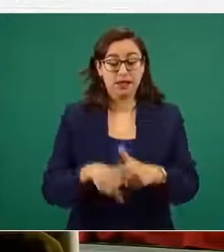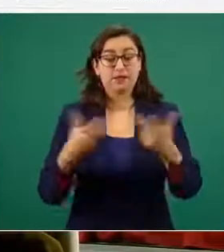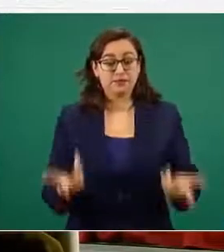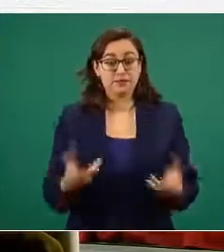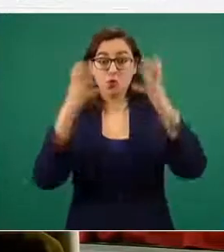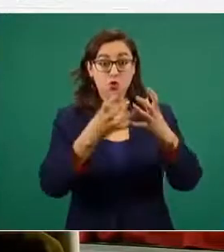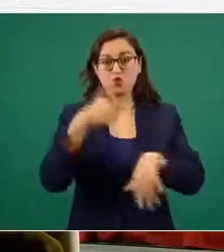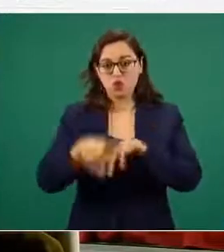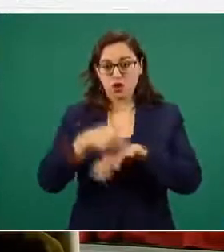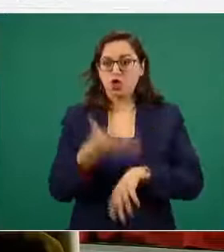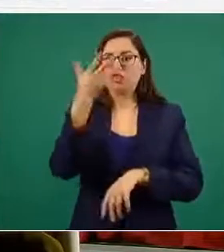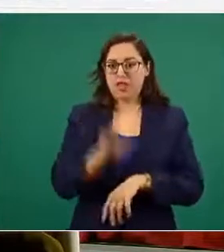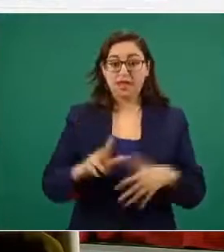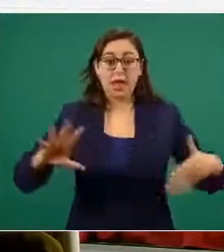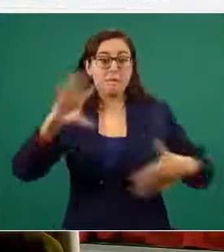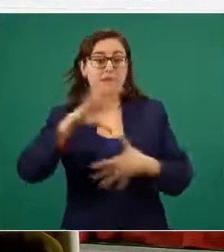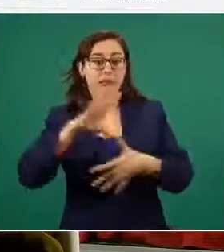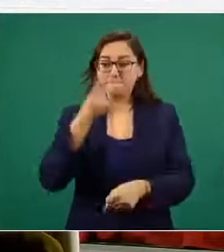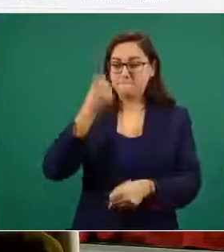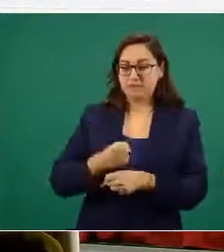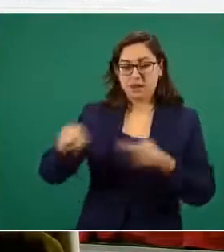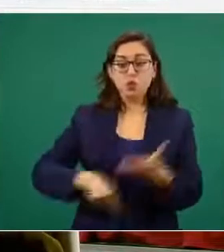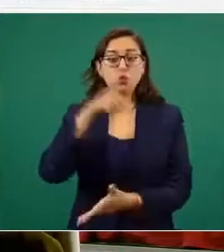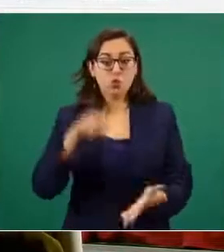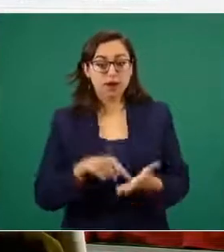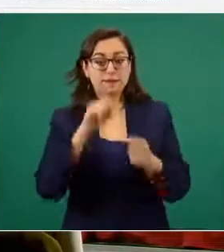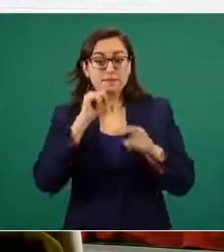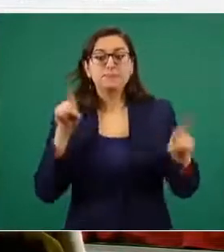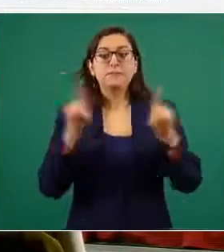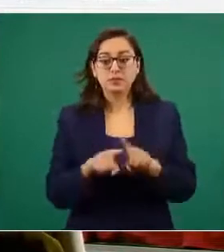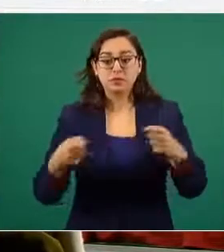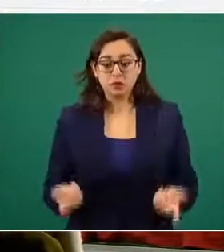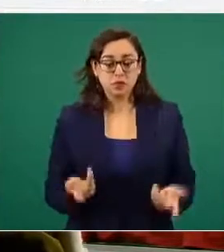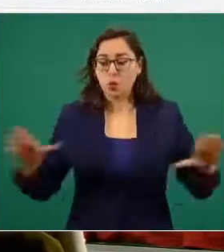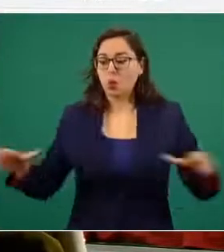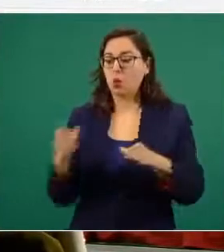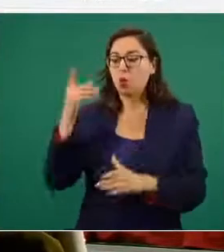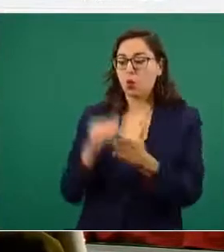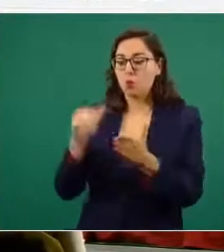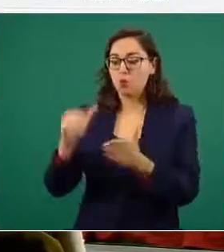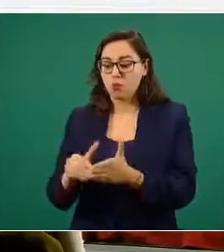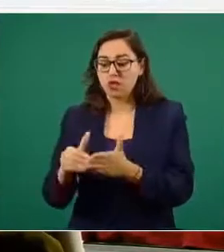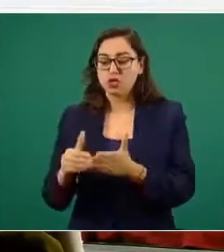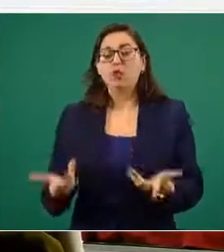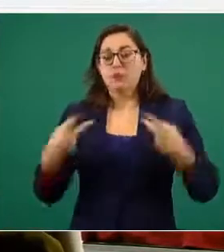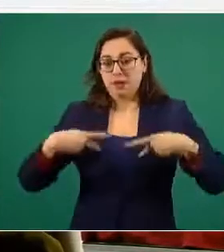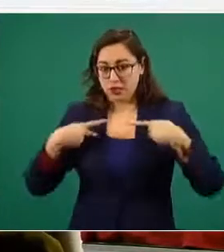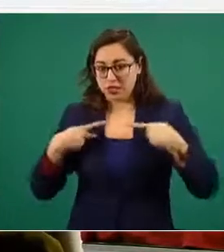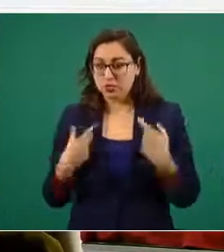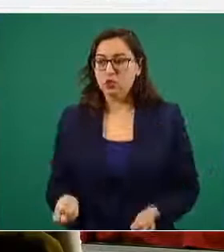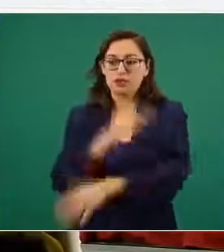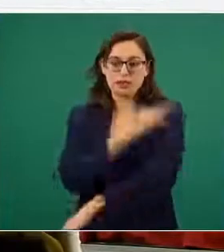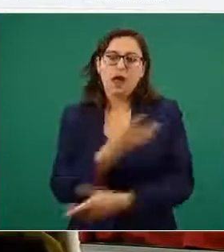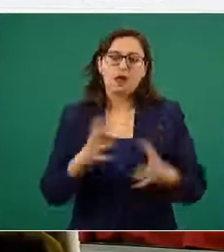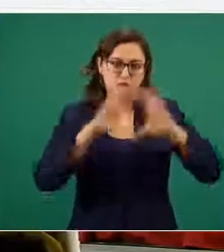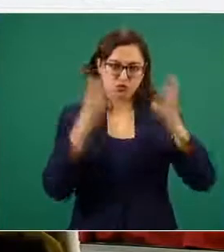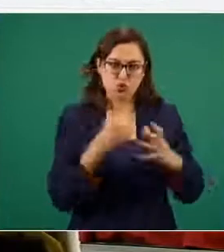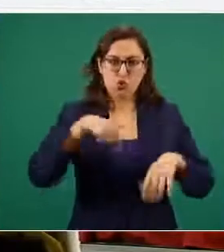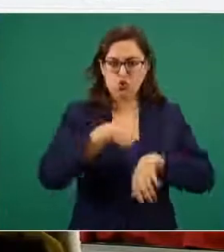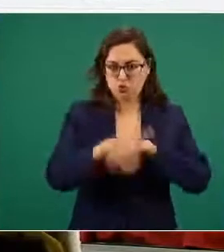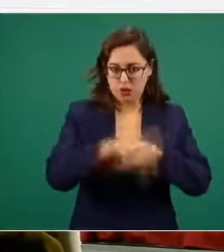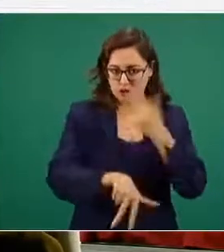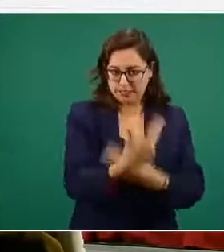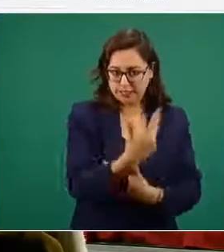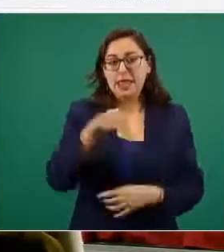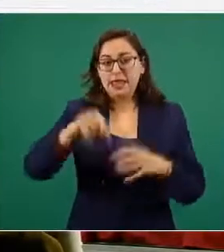primero en América Latina y somos en este momento el número 13 en términos de el número de vacunas por millón de habitantes, somos el primero en América Latina. Tenemos la perspectiva de que hoy recibiremos